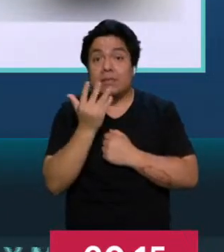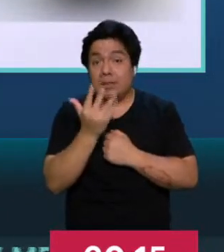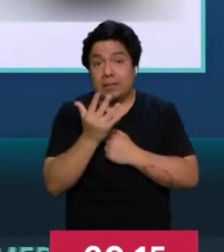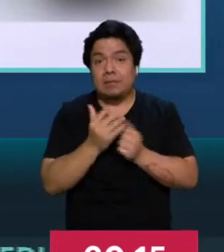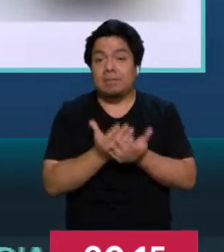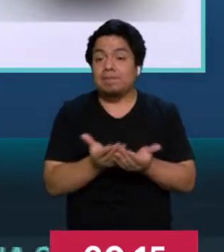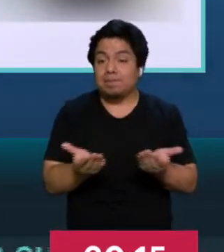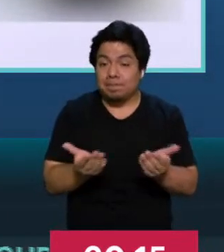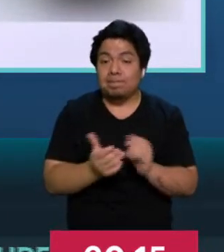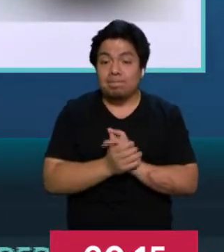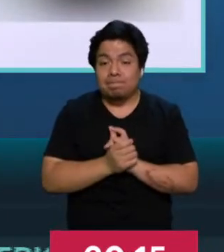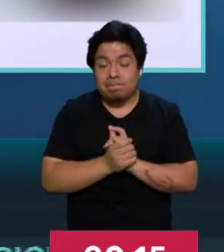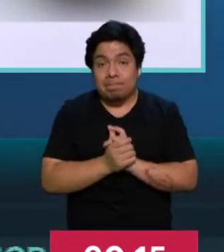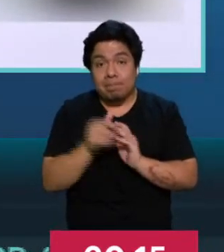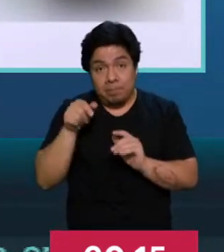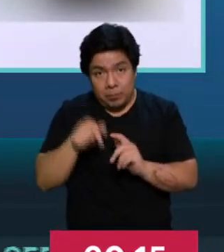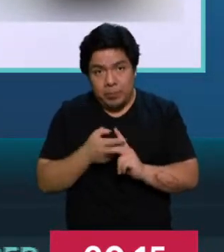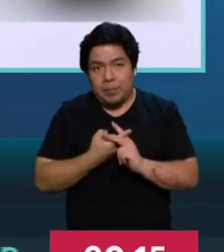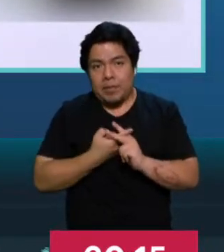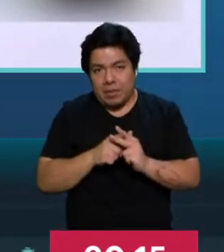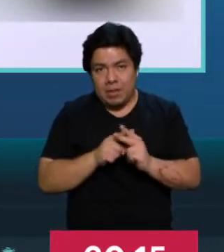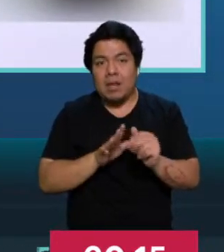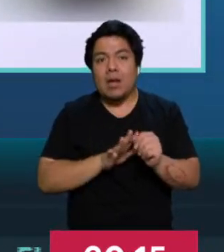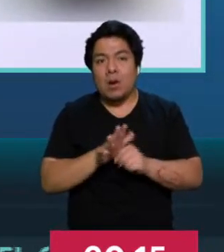pues hay como punto de partida